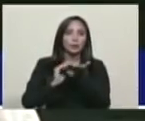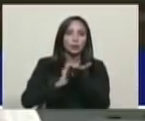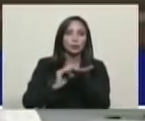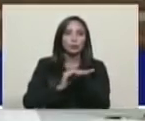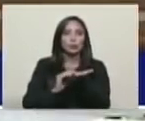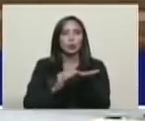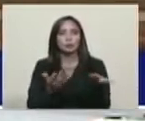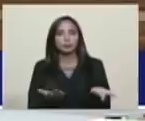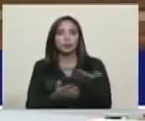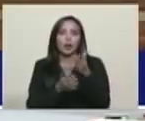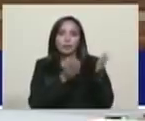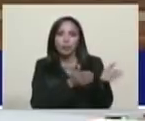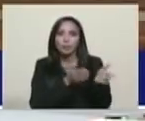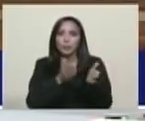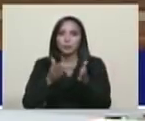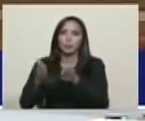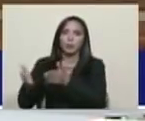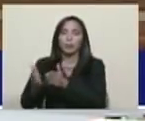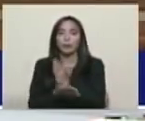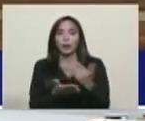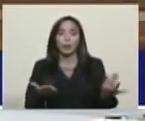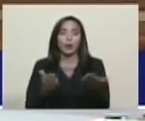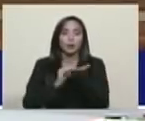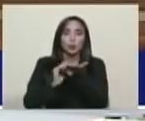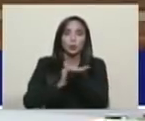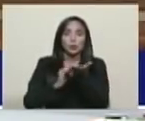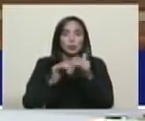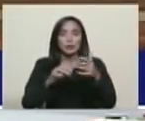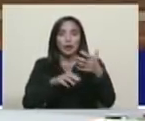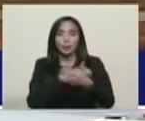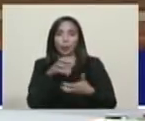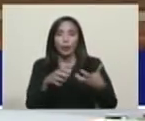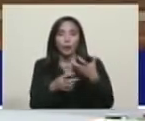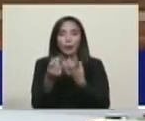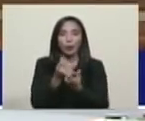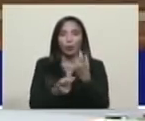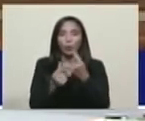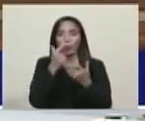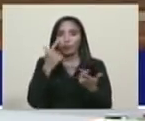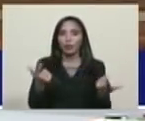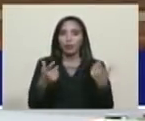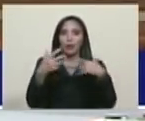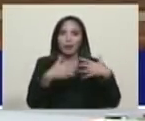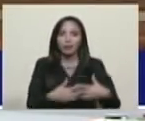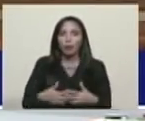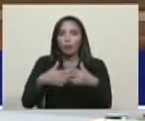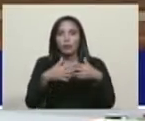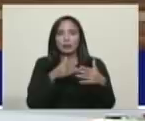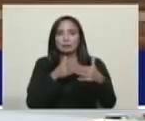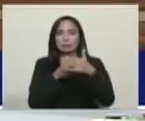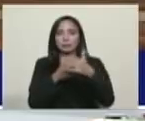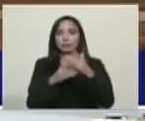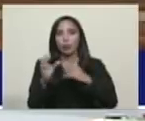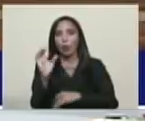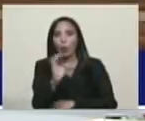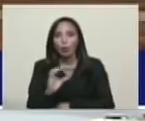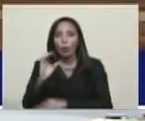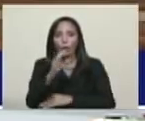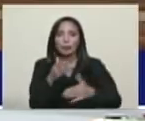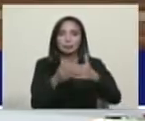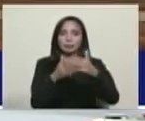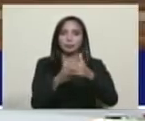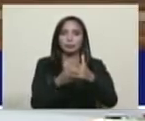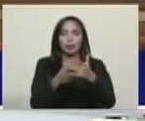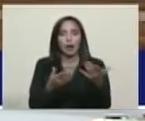nuevas etapas la guerra económica que se nos hace desde el exterior, la guerra económica que hacen